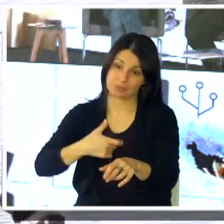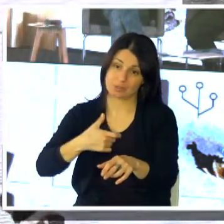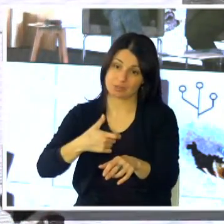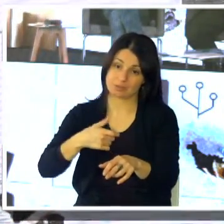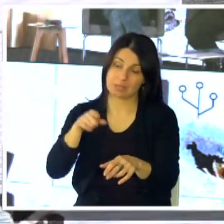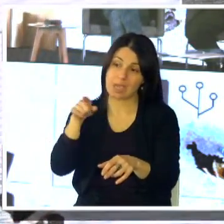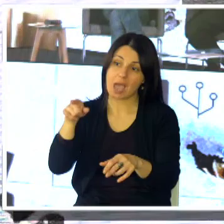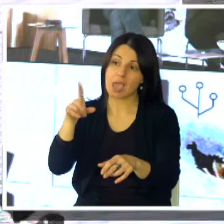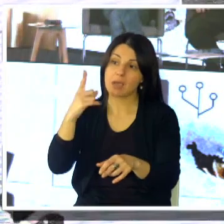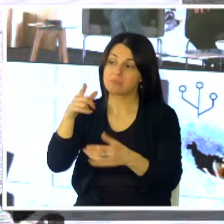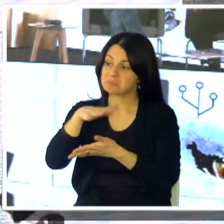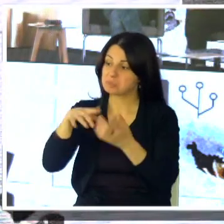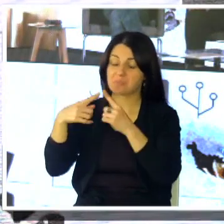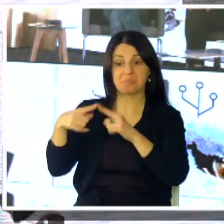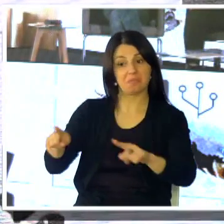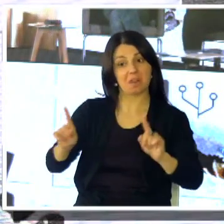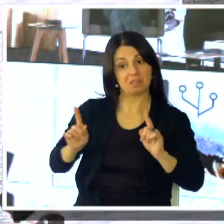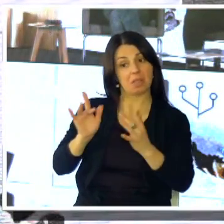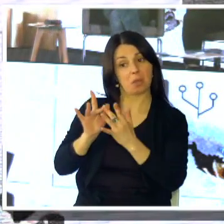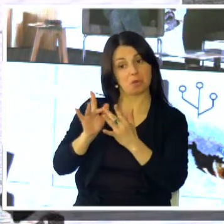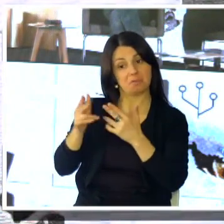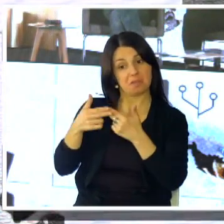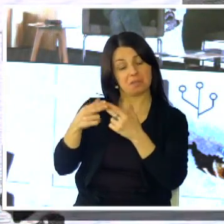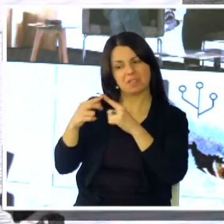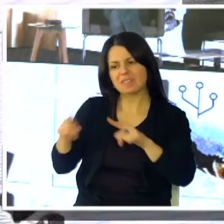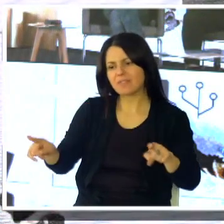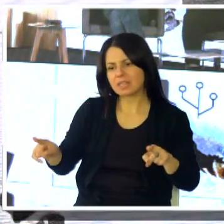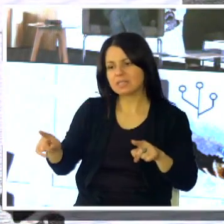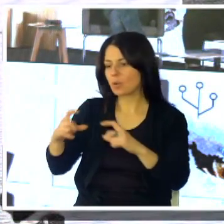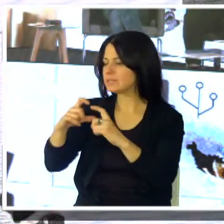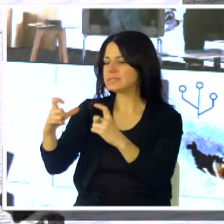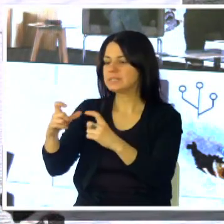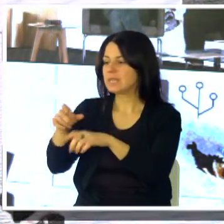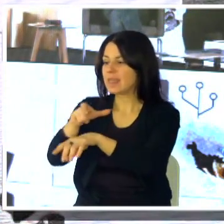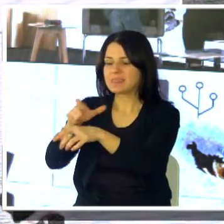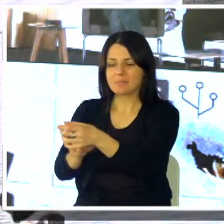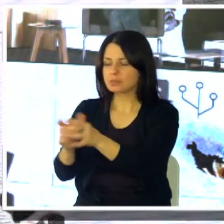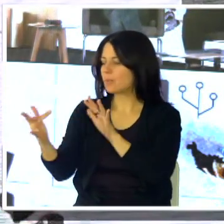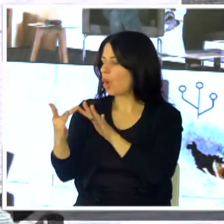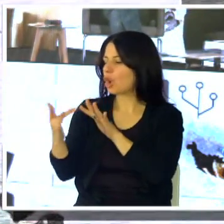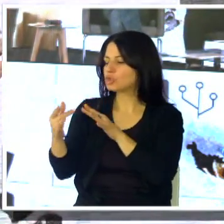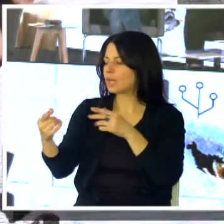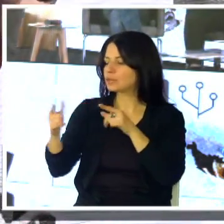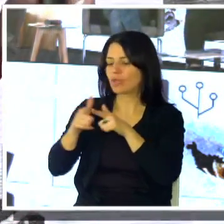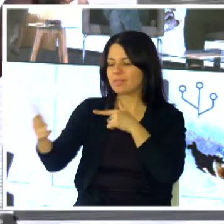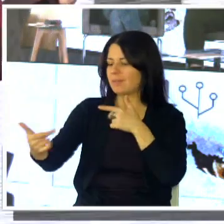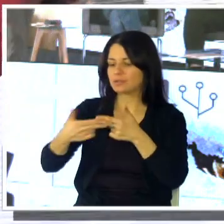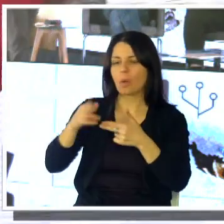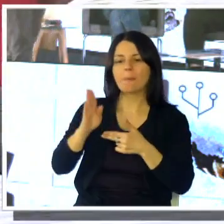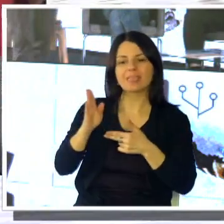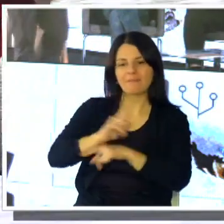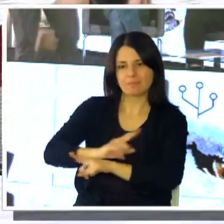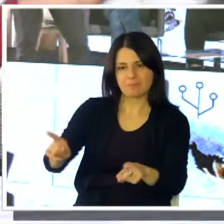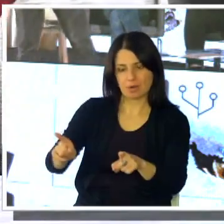tenemos un caso distinto de conectividad, no el dispositivo directamente conectado a la plataforma, sino